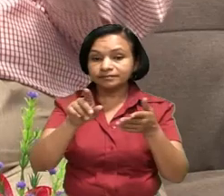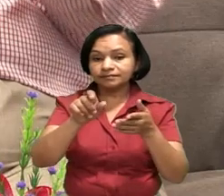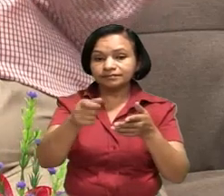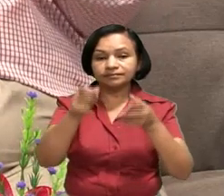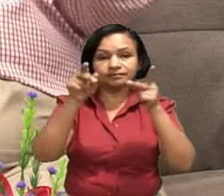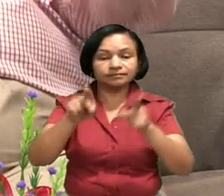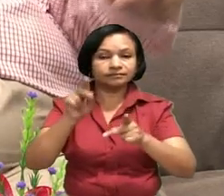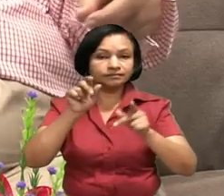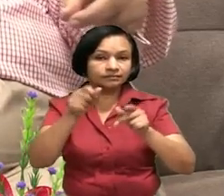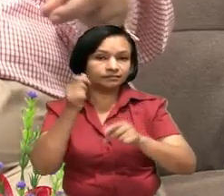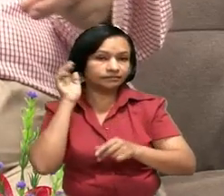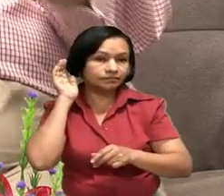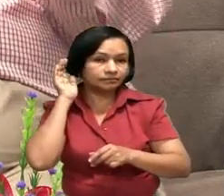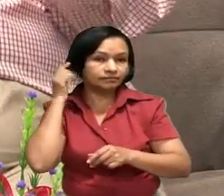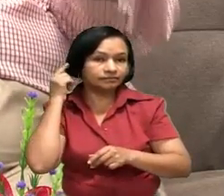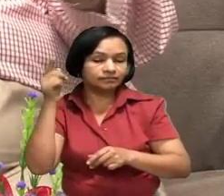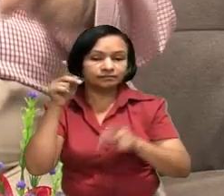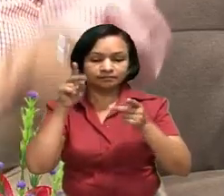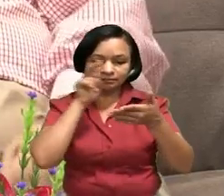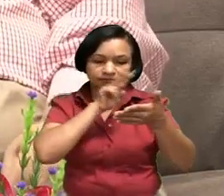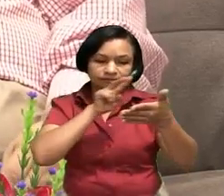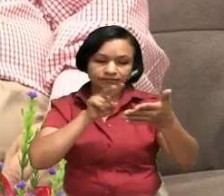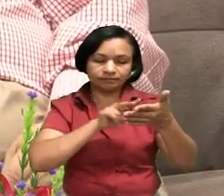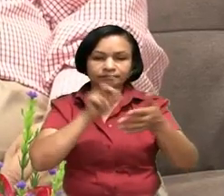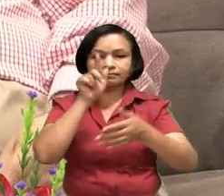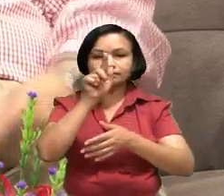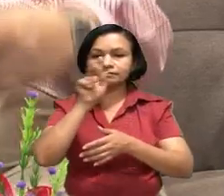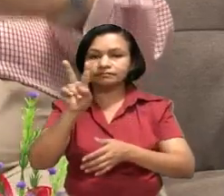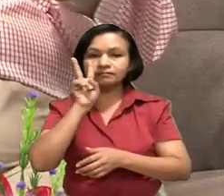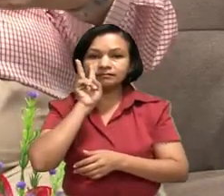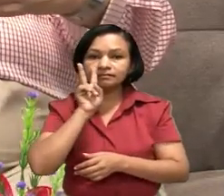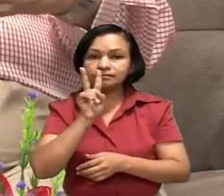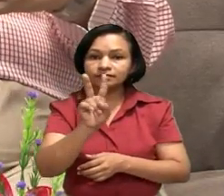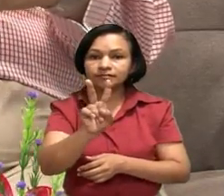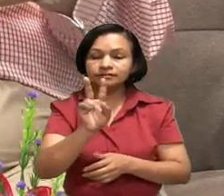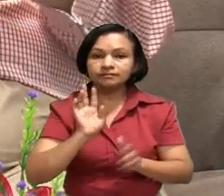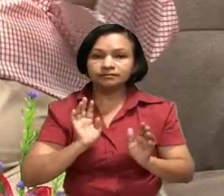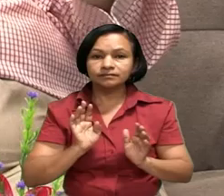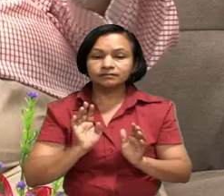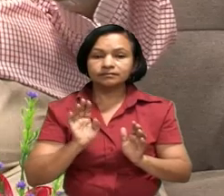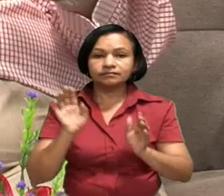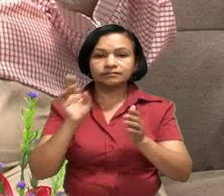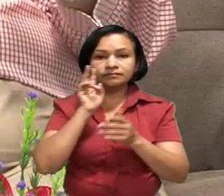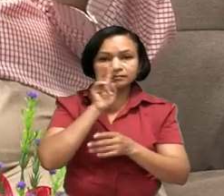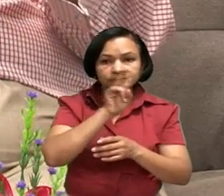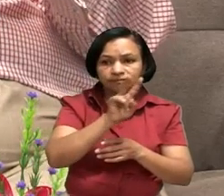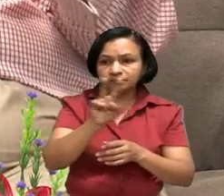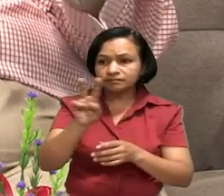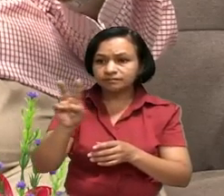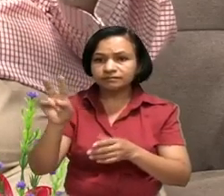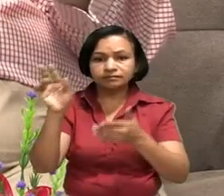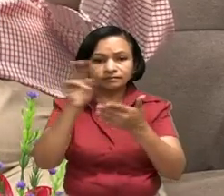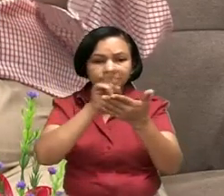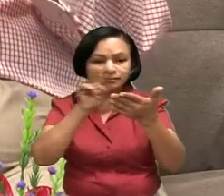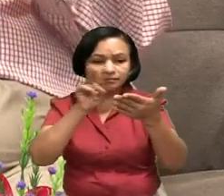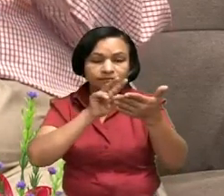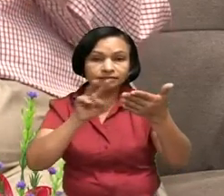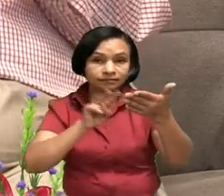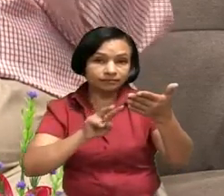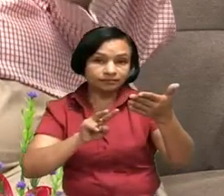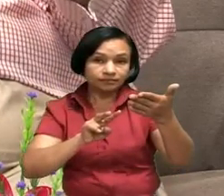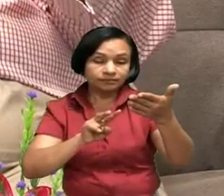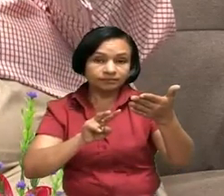del lector del televidente cuando uno ve en las escenas en la lectura o